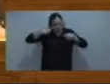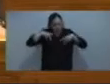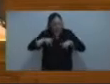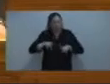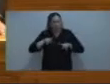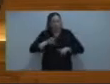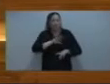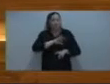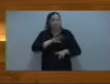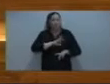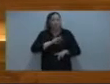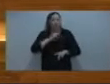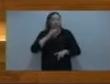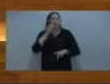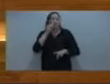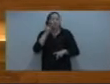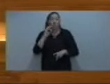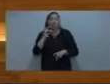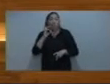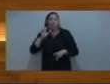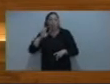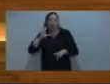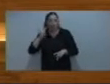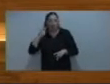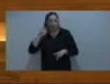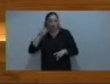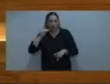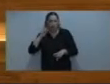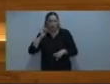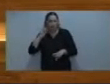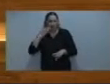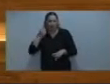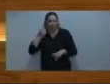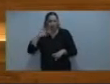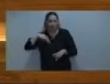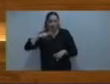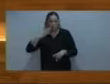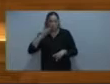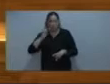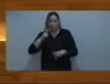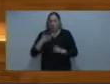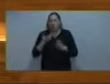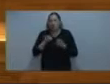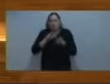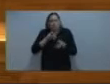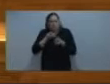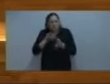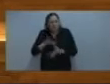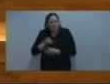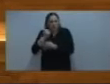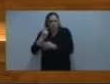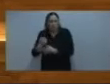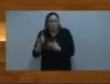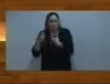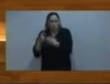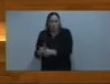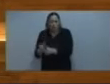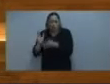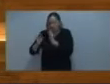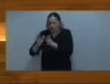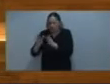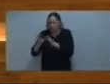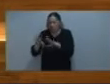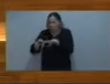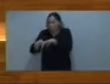Victoria Delgado Camblor. Abro comillas. Quiero expresar el apoyo al Centro Terapéutico Ocupacional de la Prisión de Villabona.